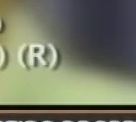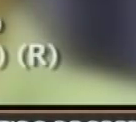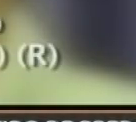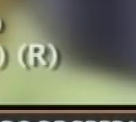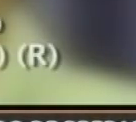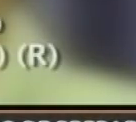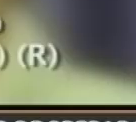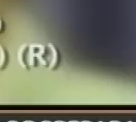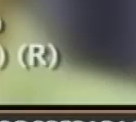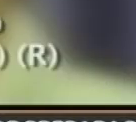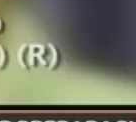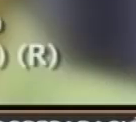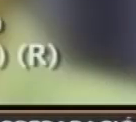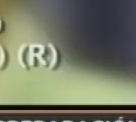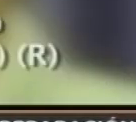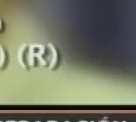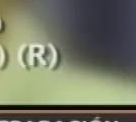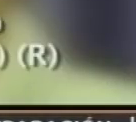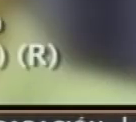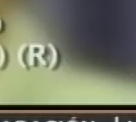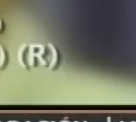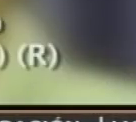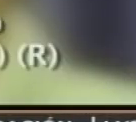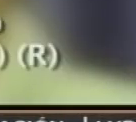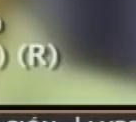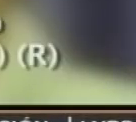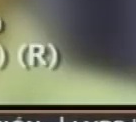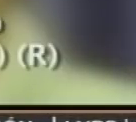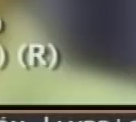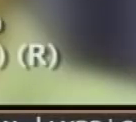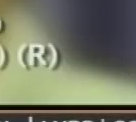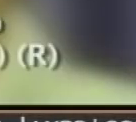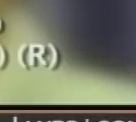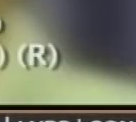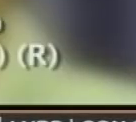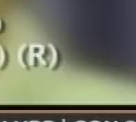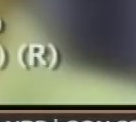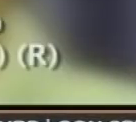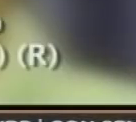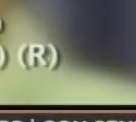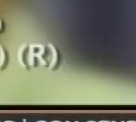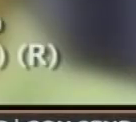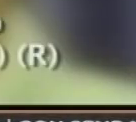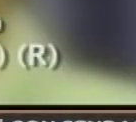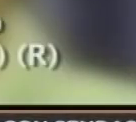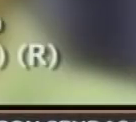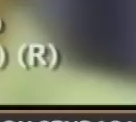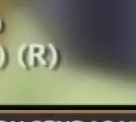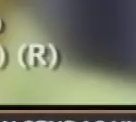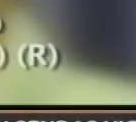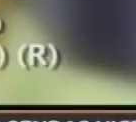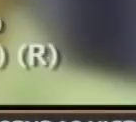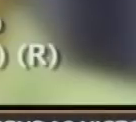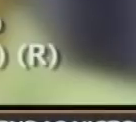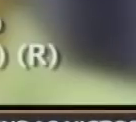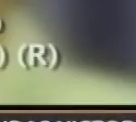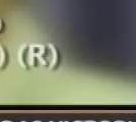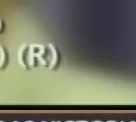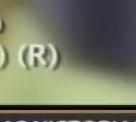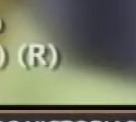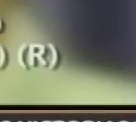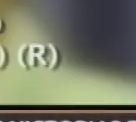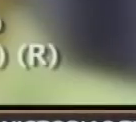exterior, ya no hay en Brasil ni en Perú. Están en Bielorrusia, en Rusia, en China